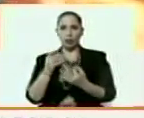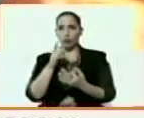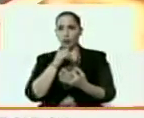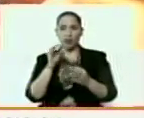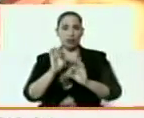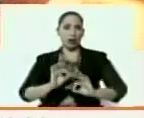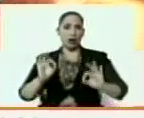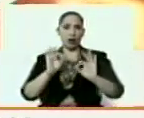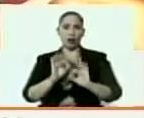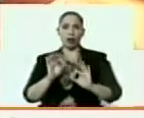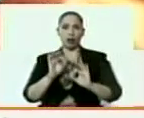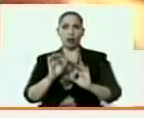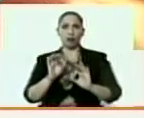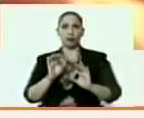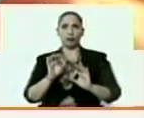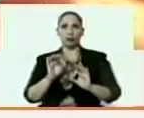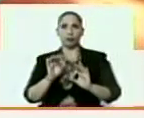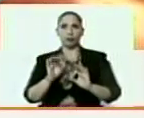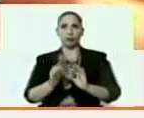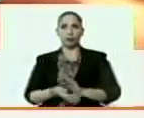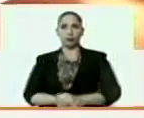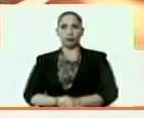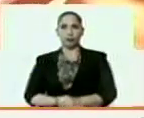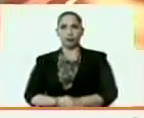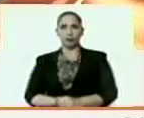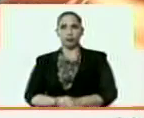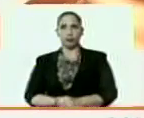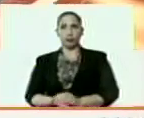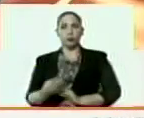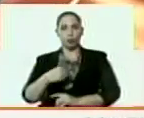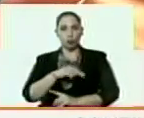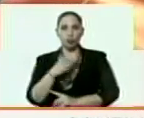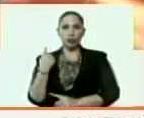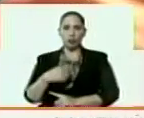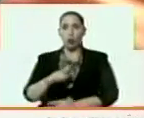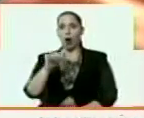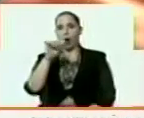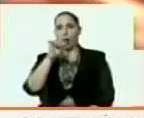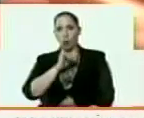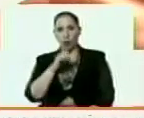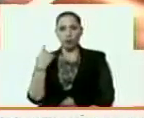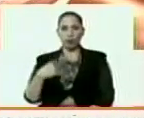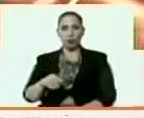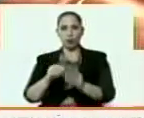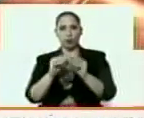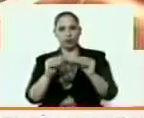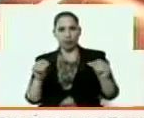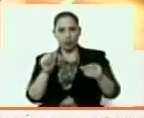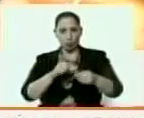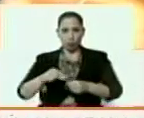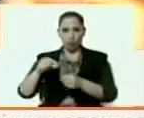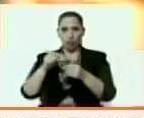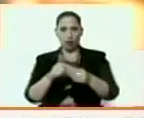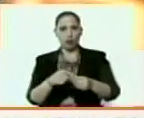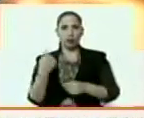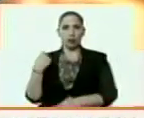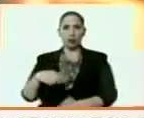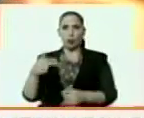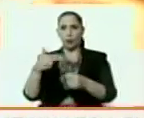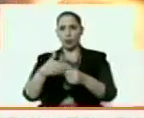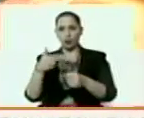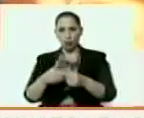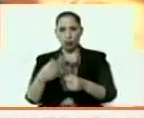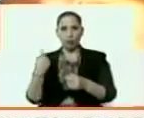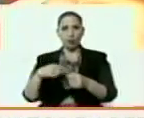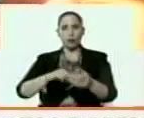todo, no seríamos tan apetecidos por los imperios. Nosotros tenemos agua, tenemos tierras cultivables, tenemos petróleo,